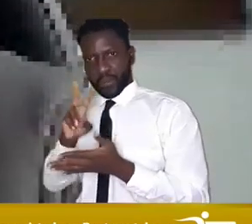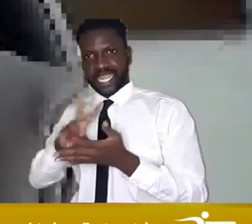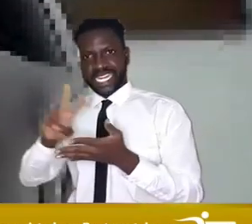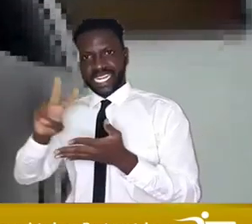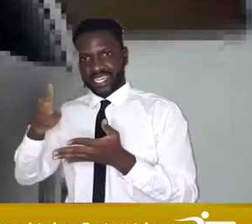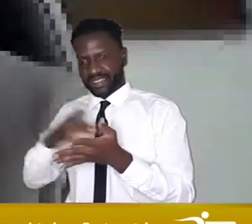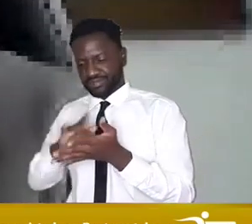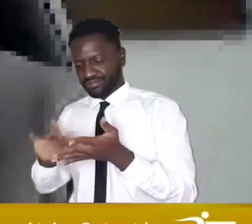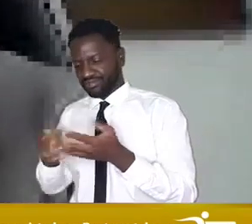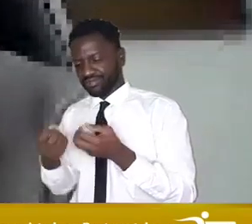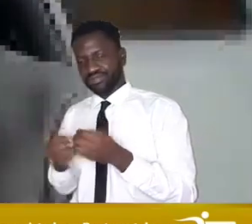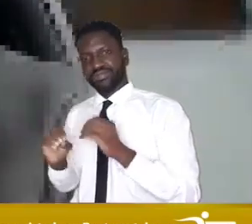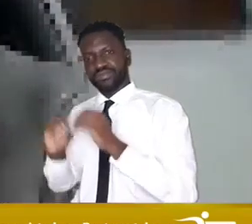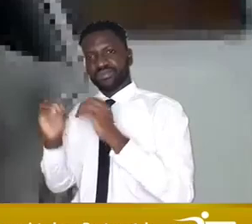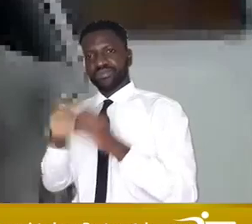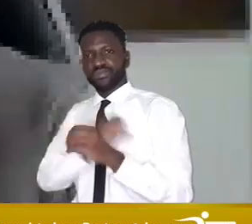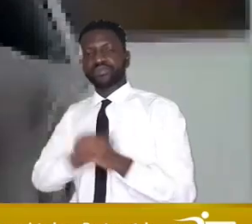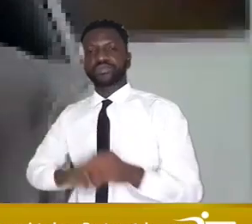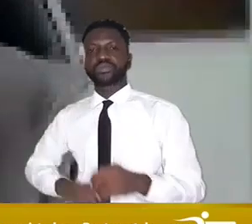al Señor.